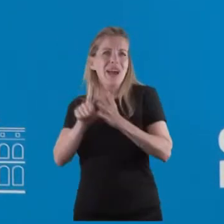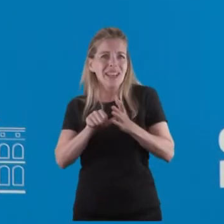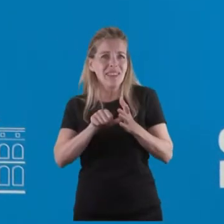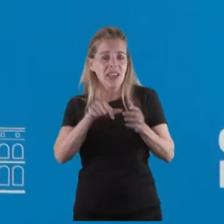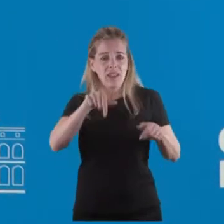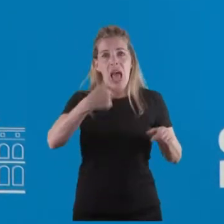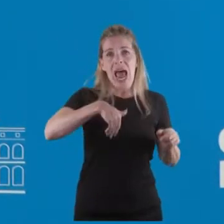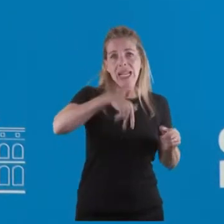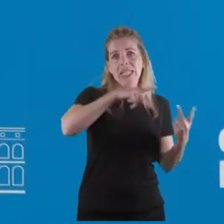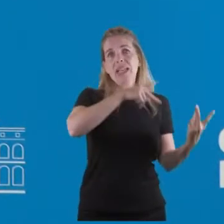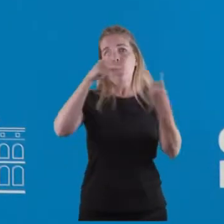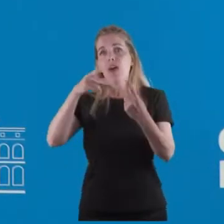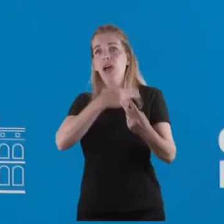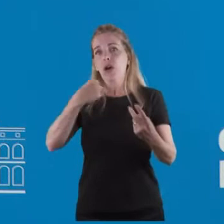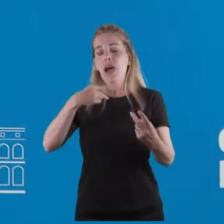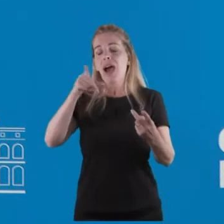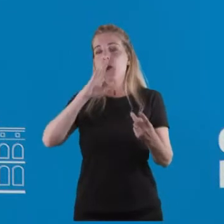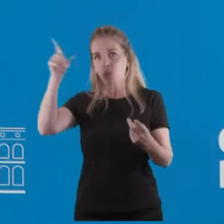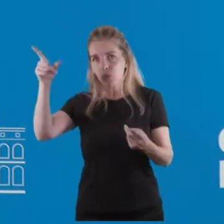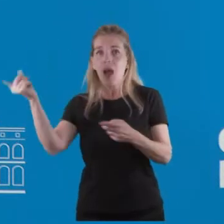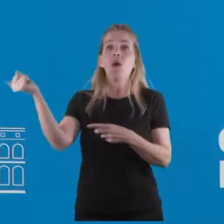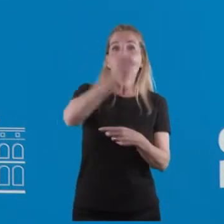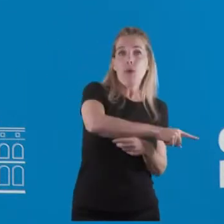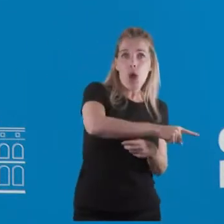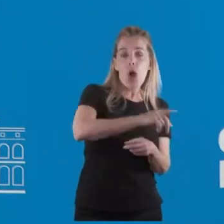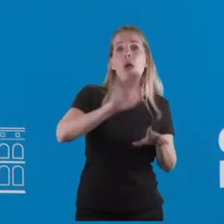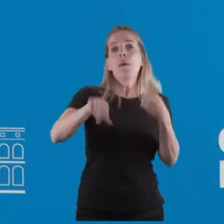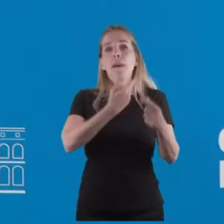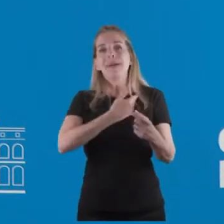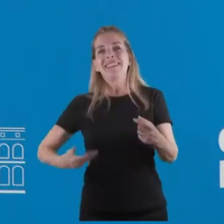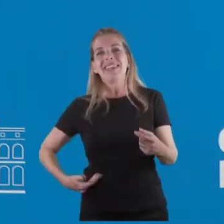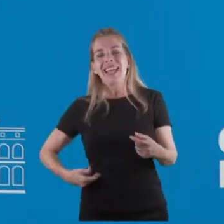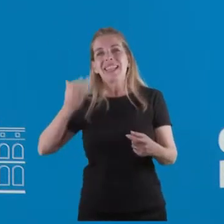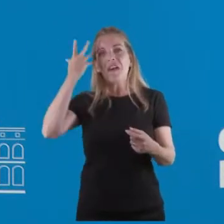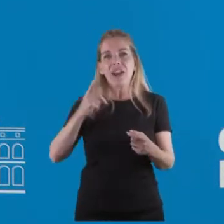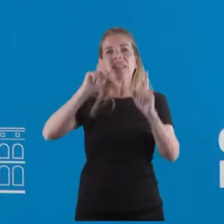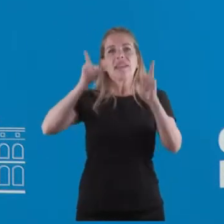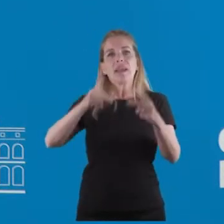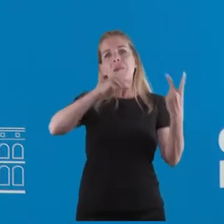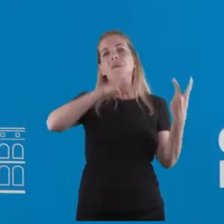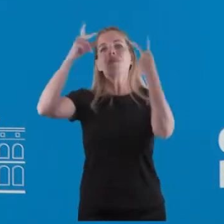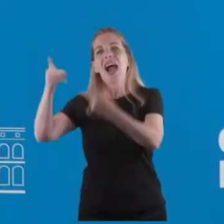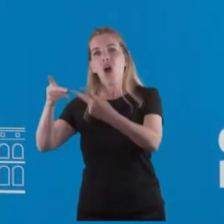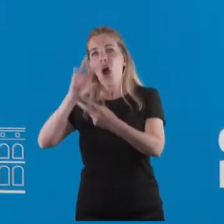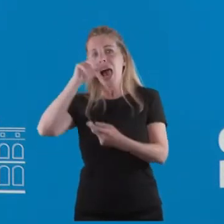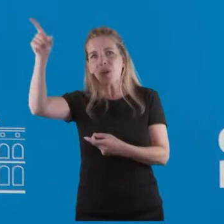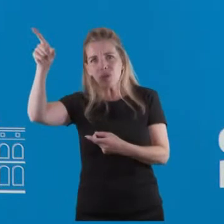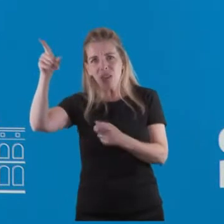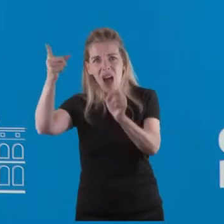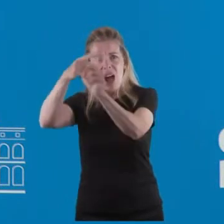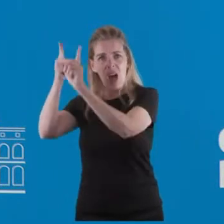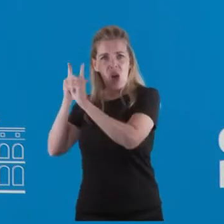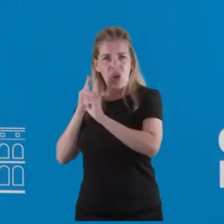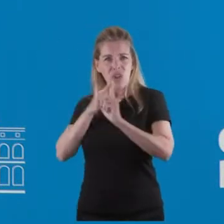rusia y llego macrón o sea dio la mayoría de los países de latinoamérica de europa están conversando permanentemente tanto